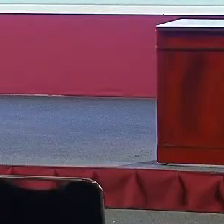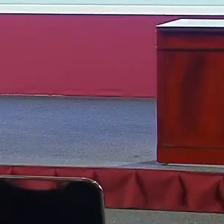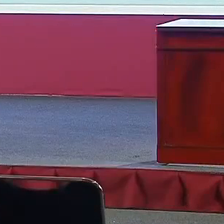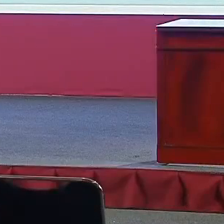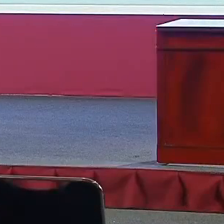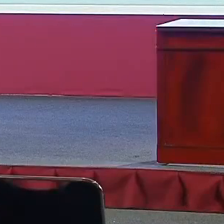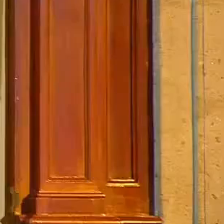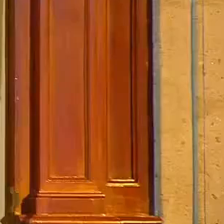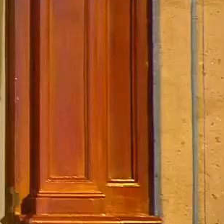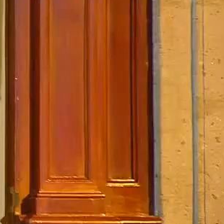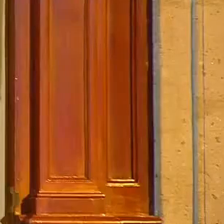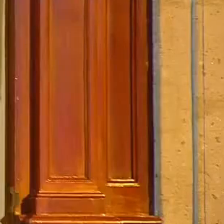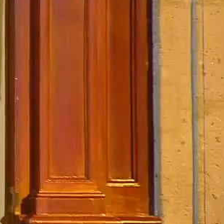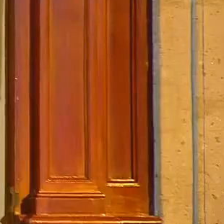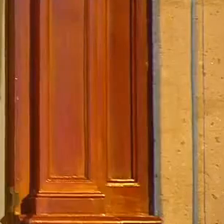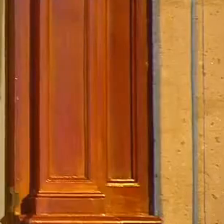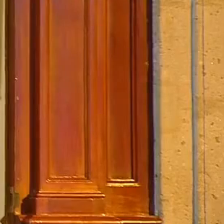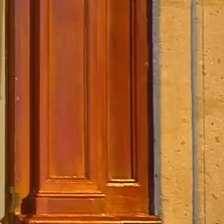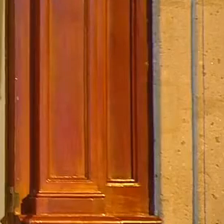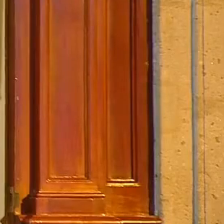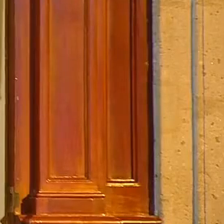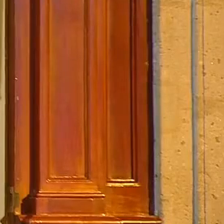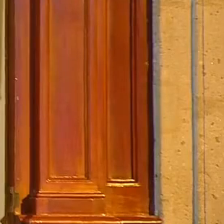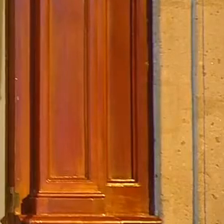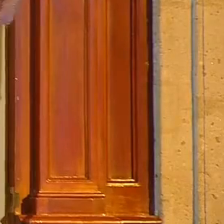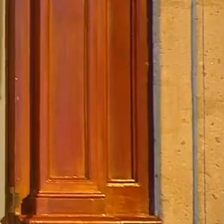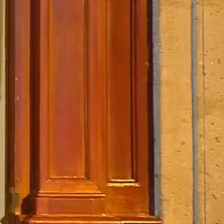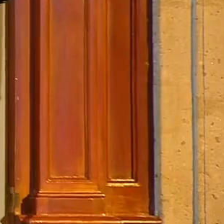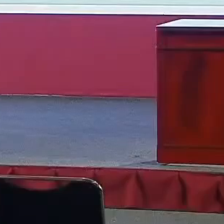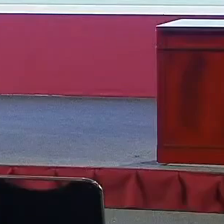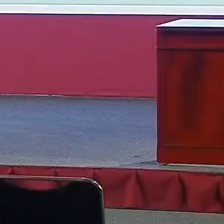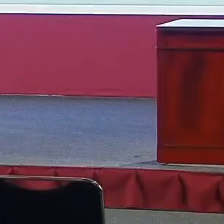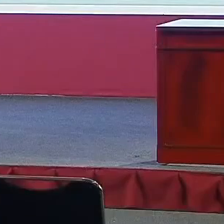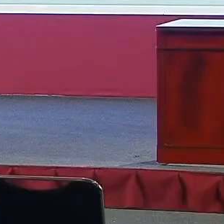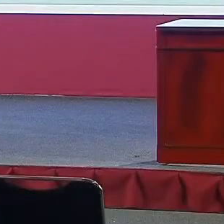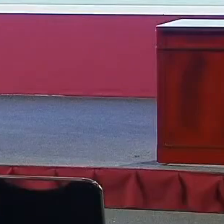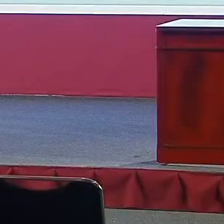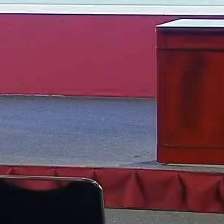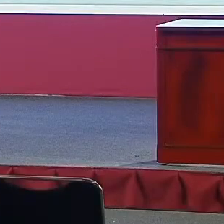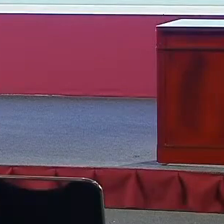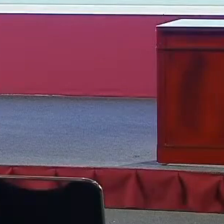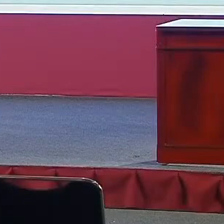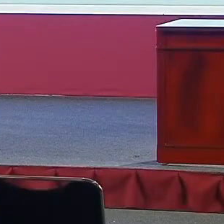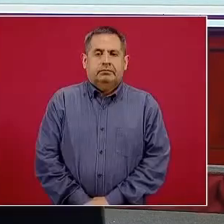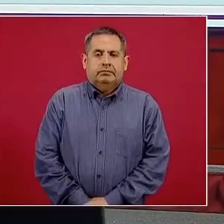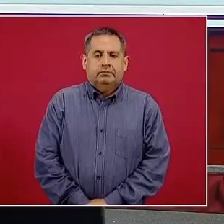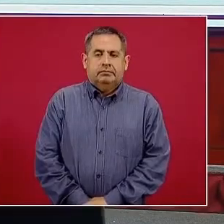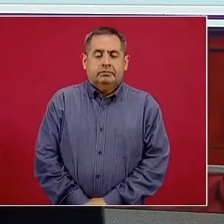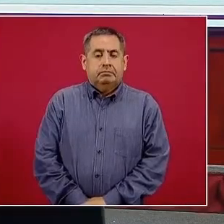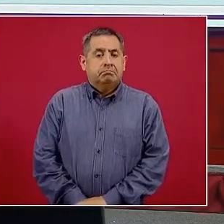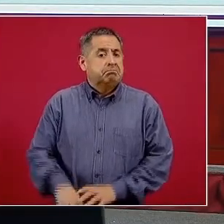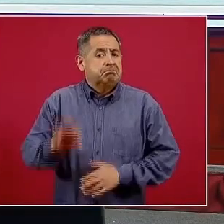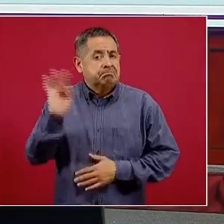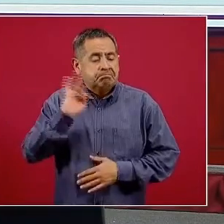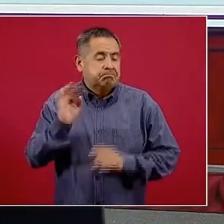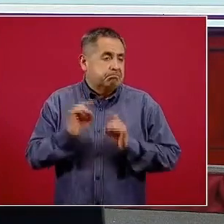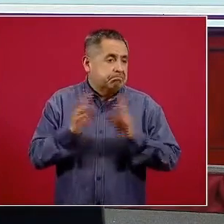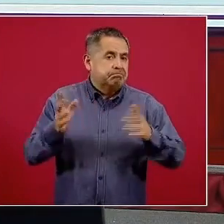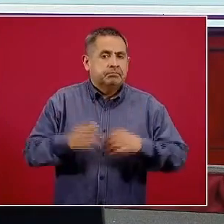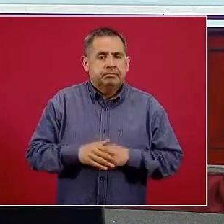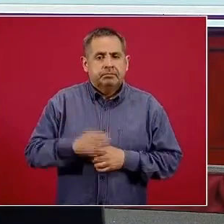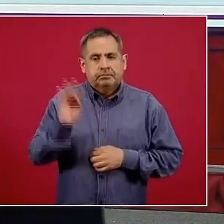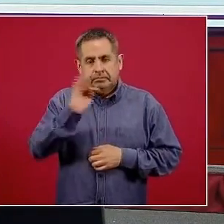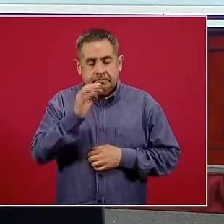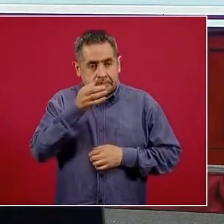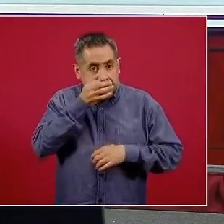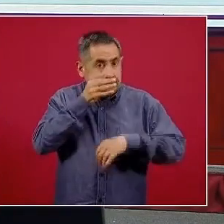apartado de donde se tomó en un momento determinado la muestra. Entonces, ¿qué puede pasar? Lo primero que puede pasar es que por alguna razón, y esto